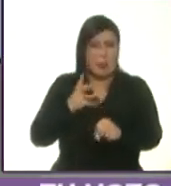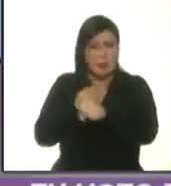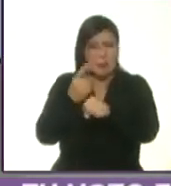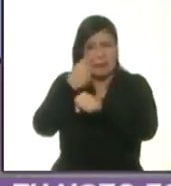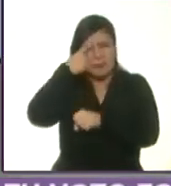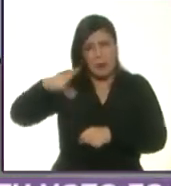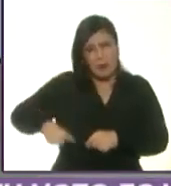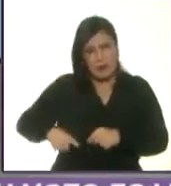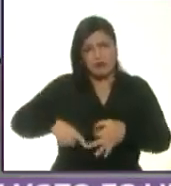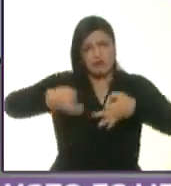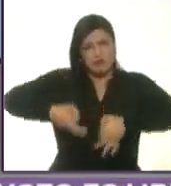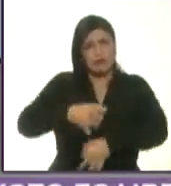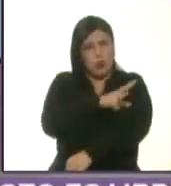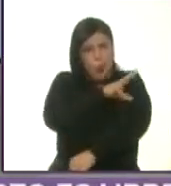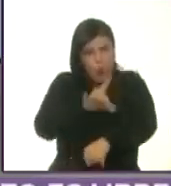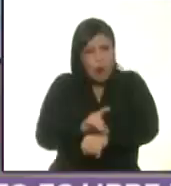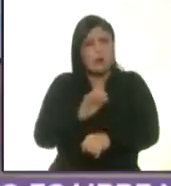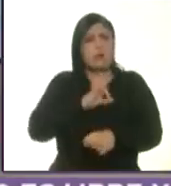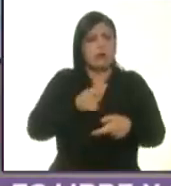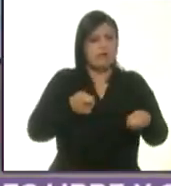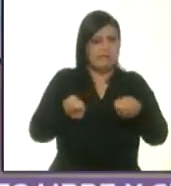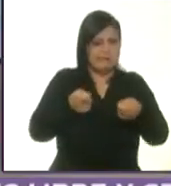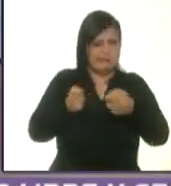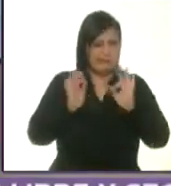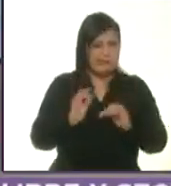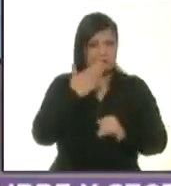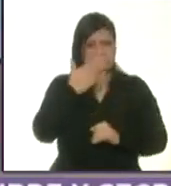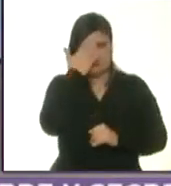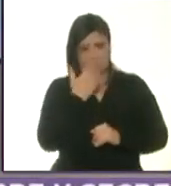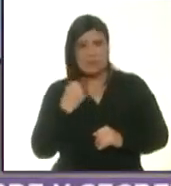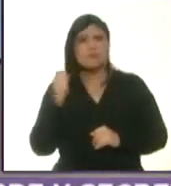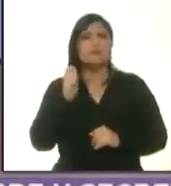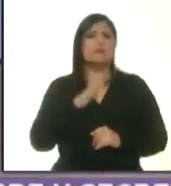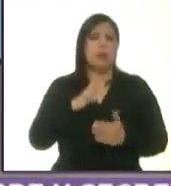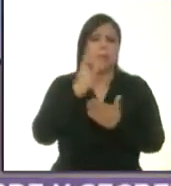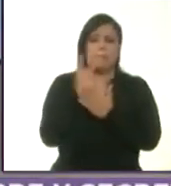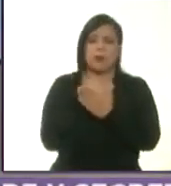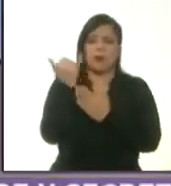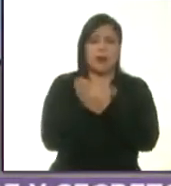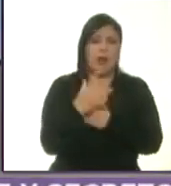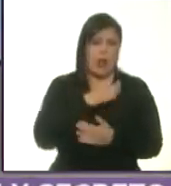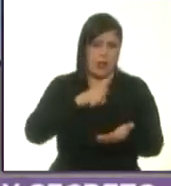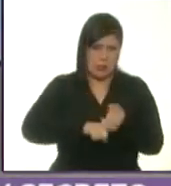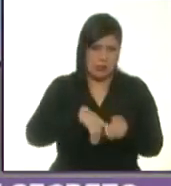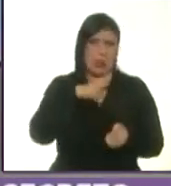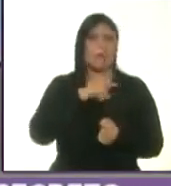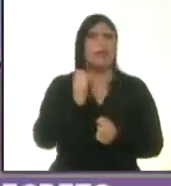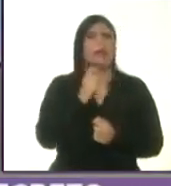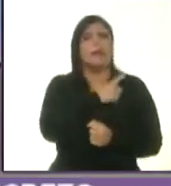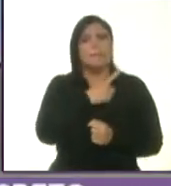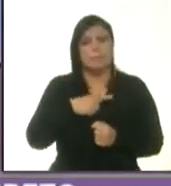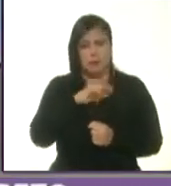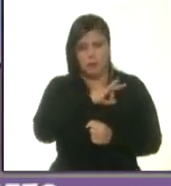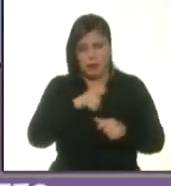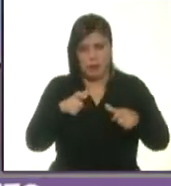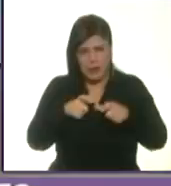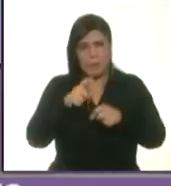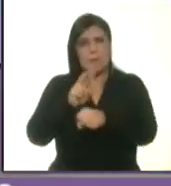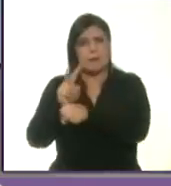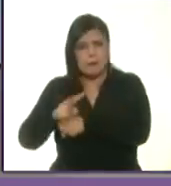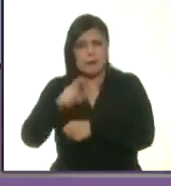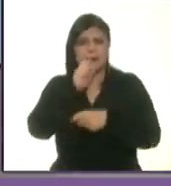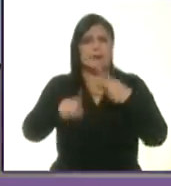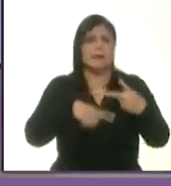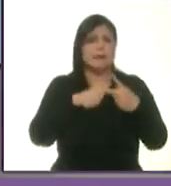capacidad tenemos un proyecto de ciudad a qué se dedica el gobierno a brindar seguridad a brindar servicios públicos